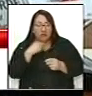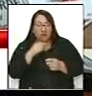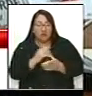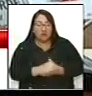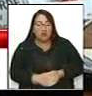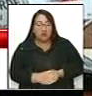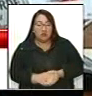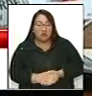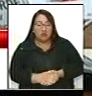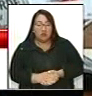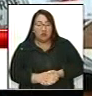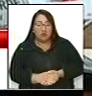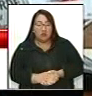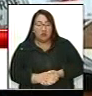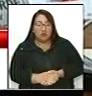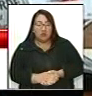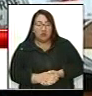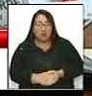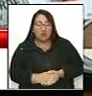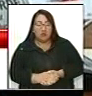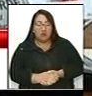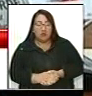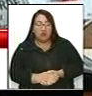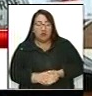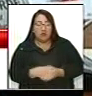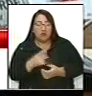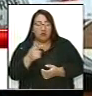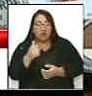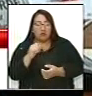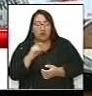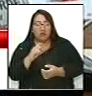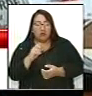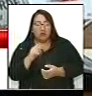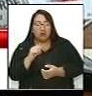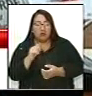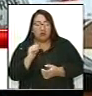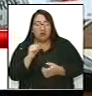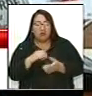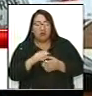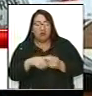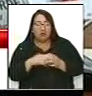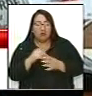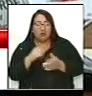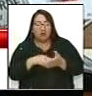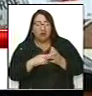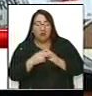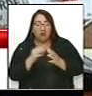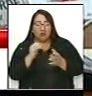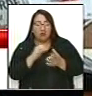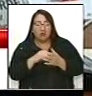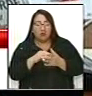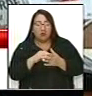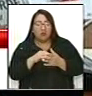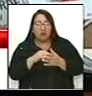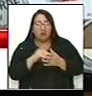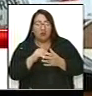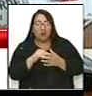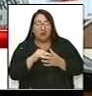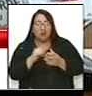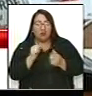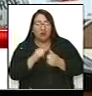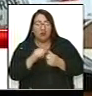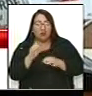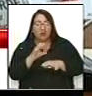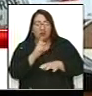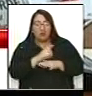porque es muy importante. La cuota del gobierno que postula hacer